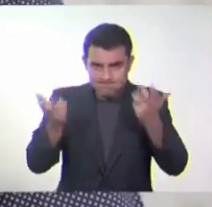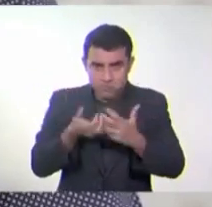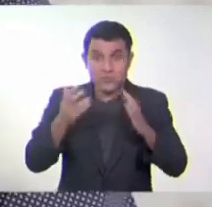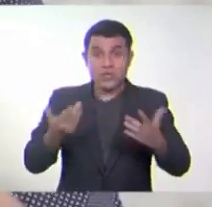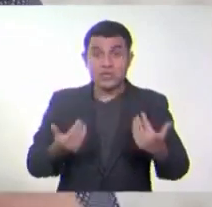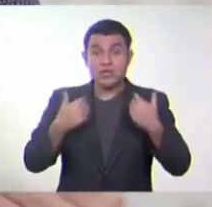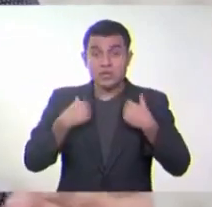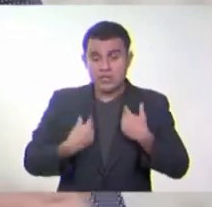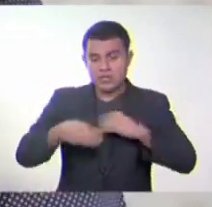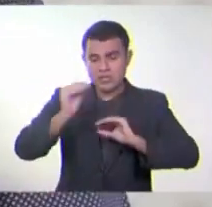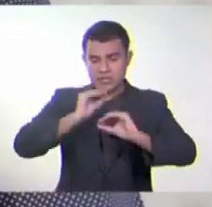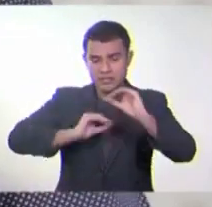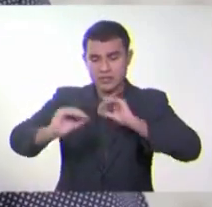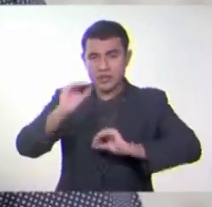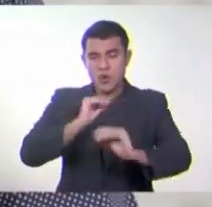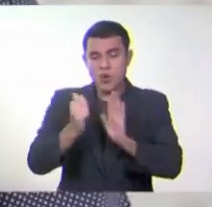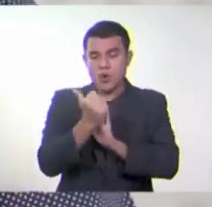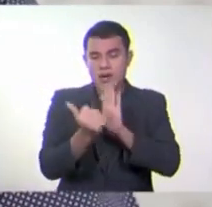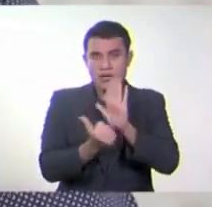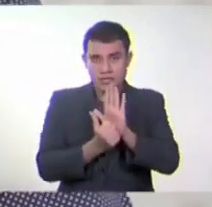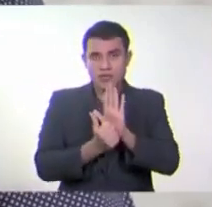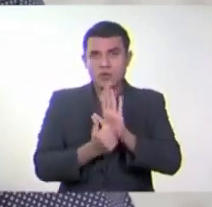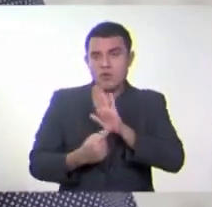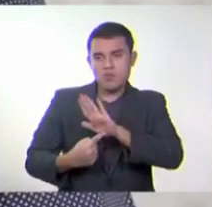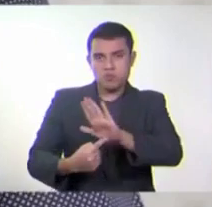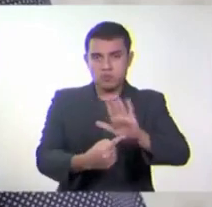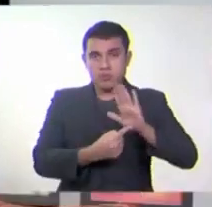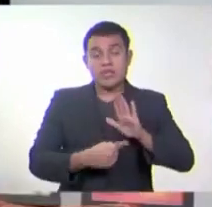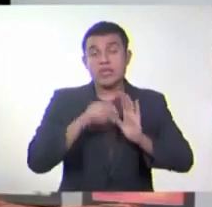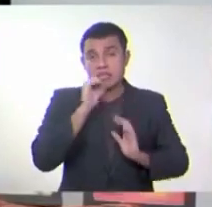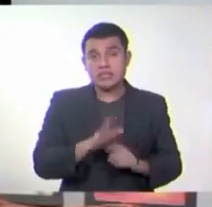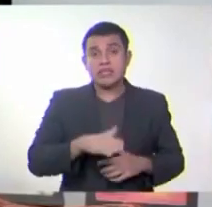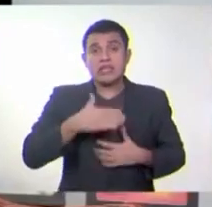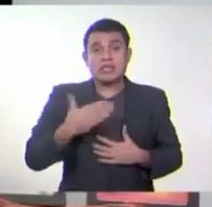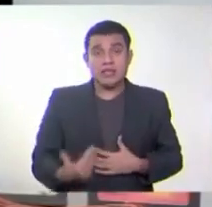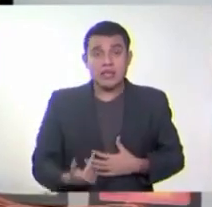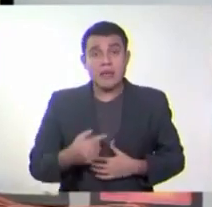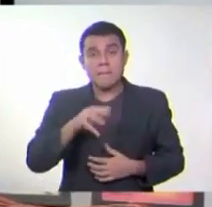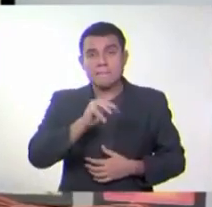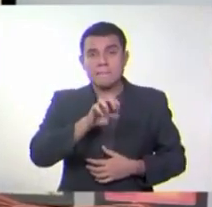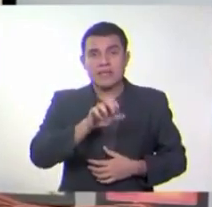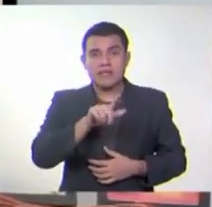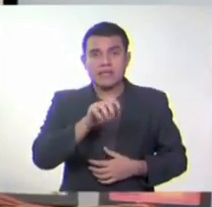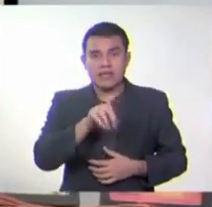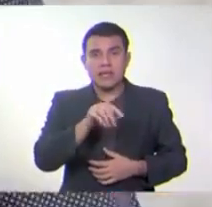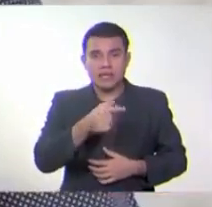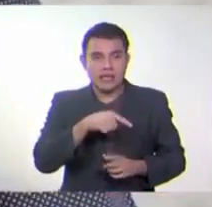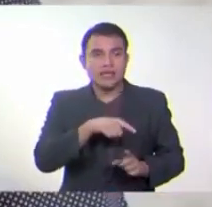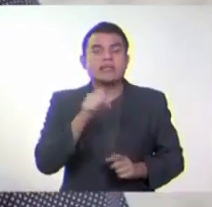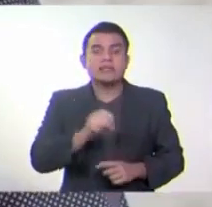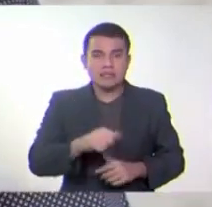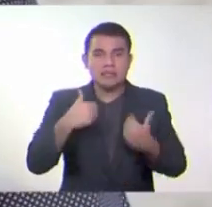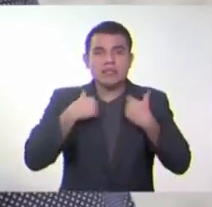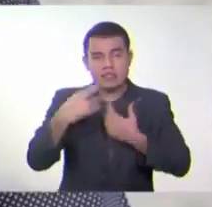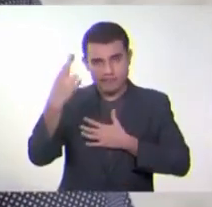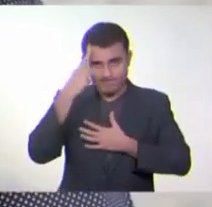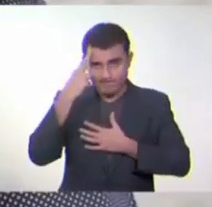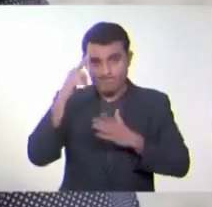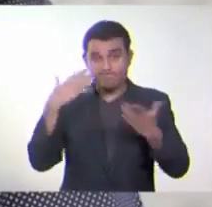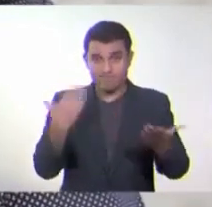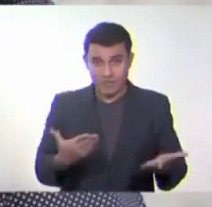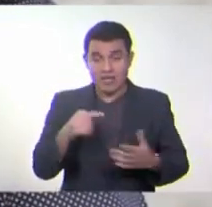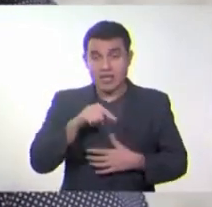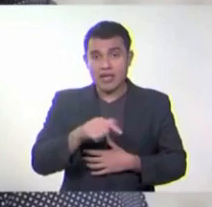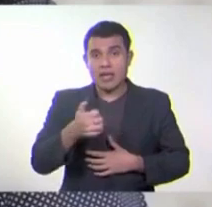que elaborar un artículo, publicarlo y decir que Mendeleev sí tenía razón y que la densidad del